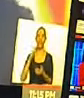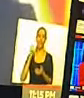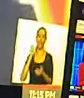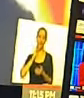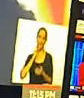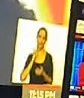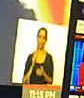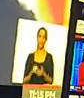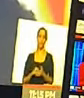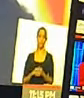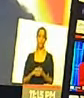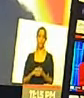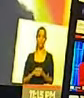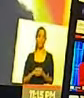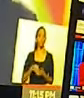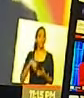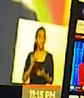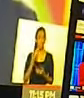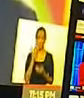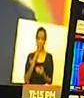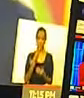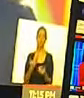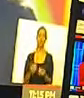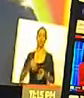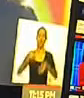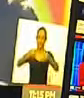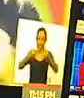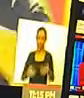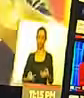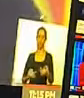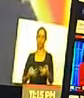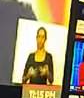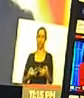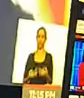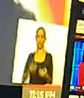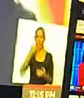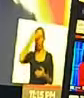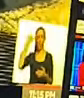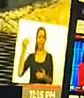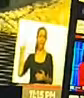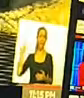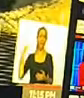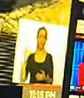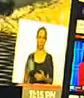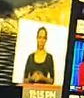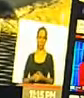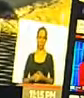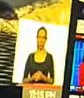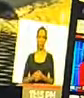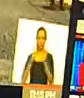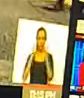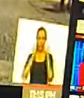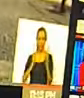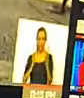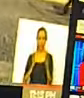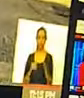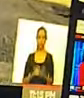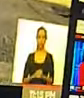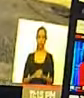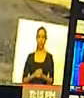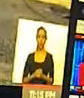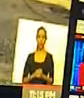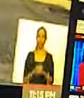que podemos decir que estamos atendiendo lo que realmente se había olvidado por mucho tiempo. Estamos atendiendo con Fundanagua